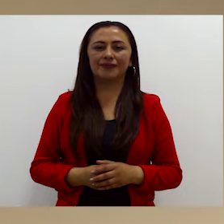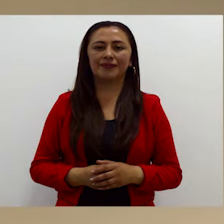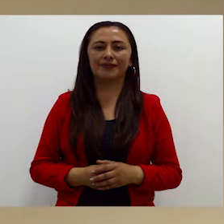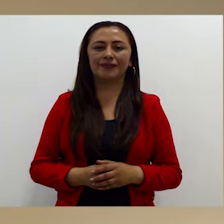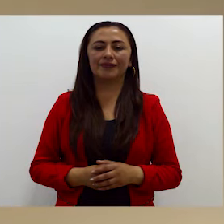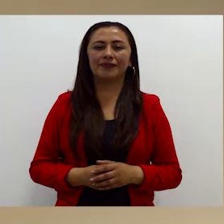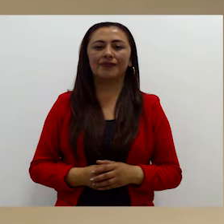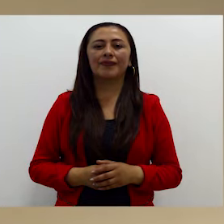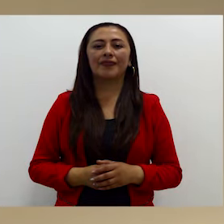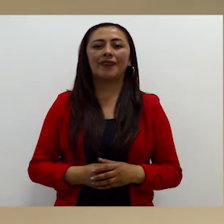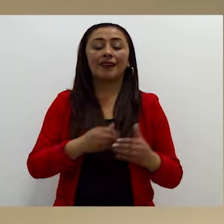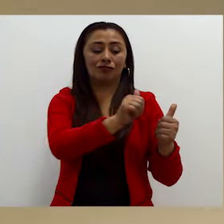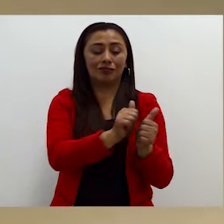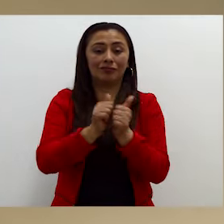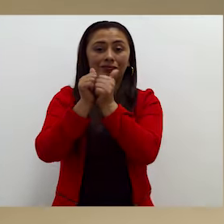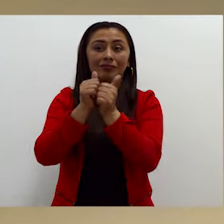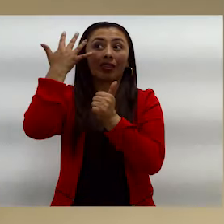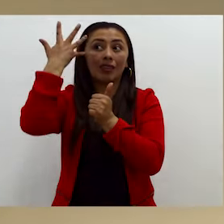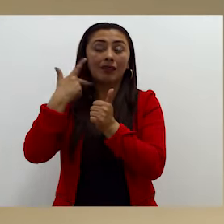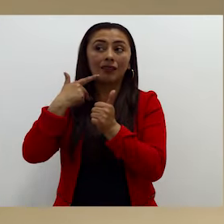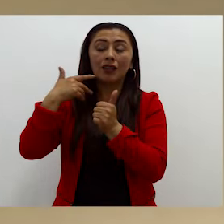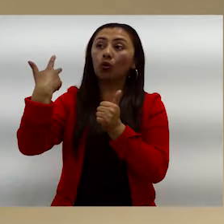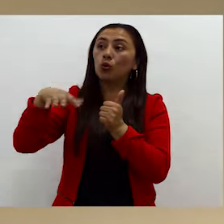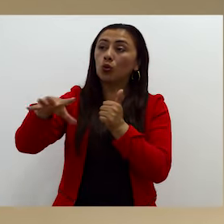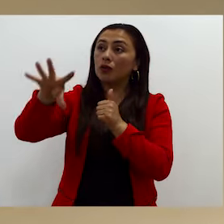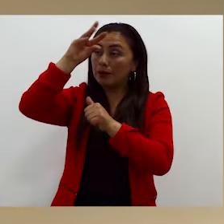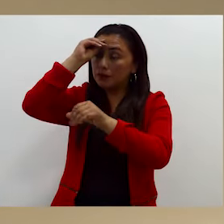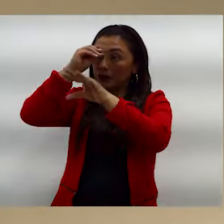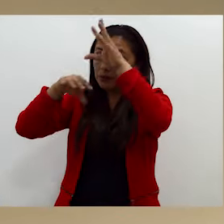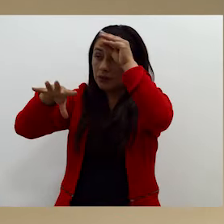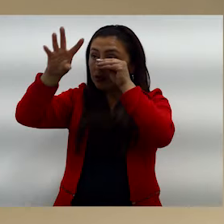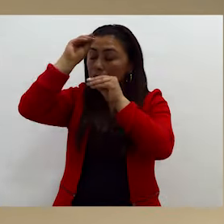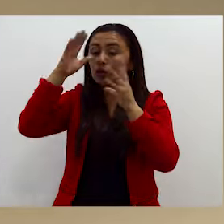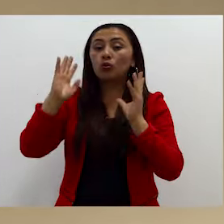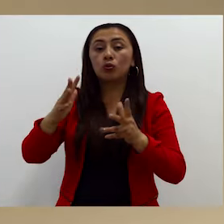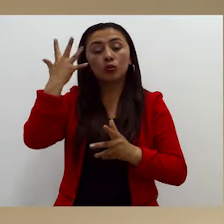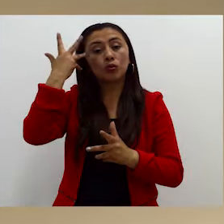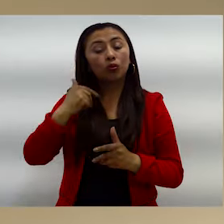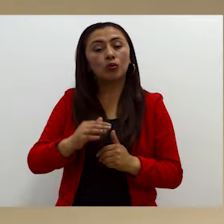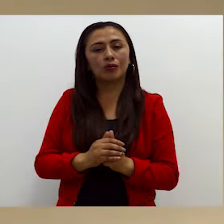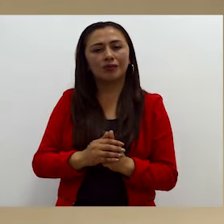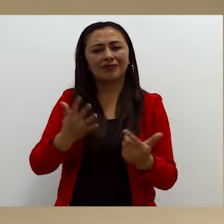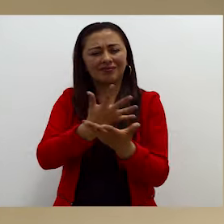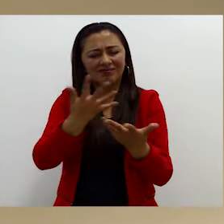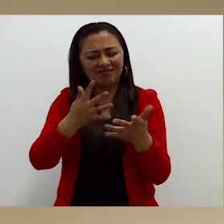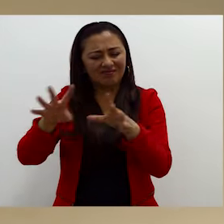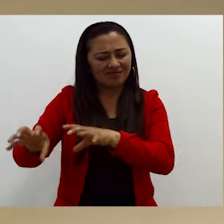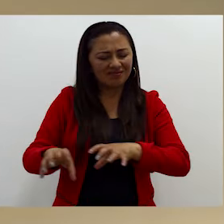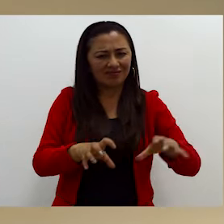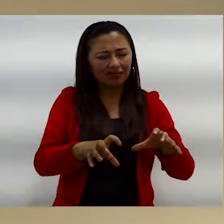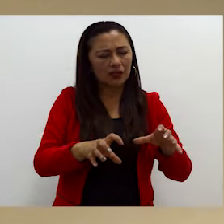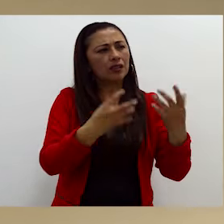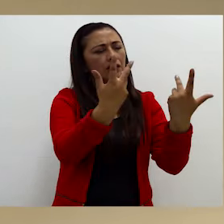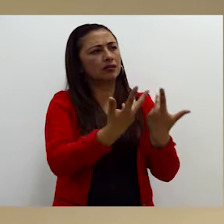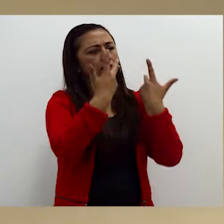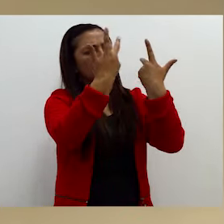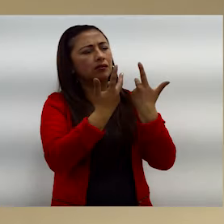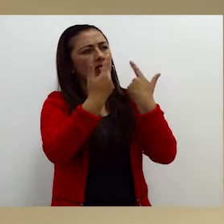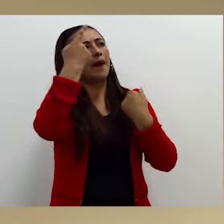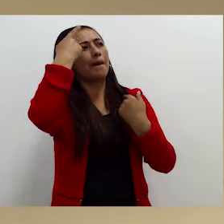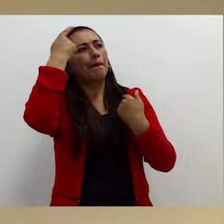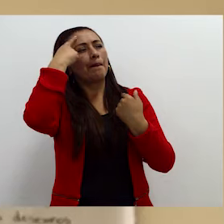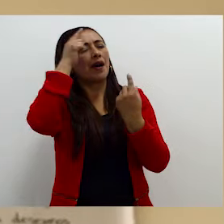todos los días estamos con ella acompañándolo, pero todos los días aprendemos más. Yo pienso y siempre he dicho que las cosas nos sirven para cambiar el